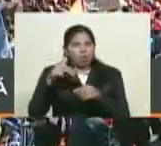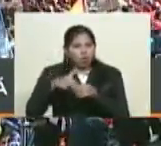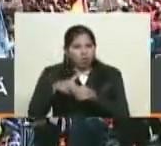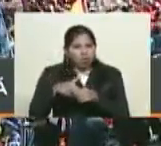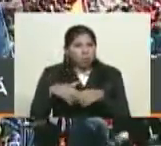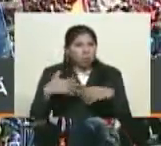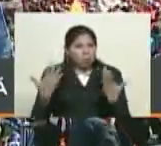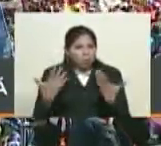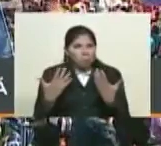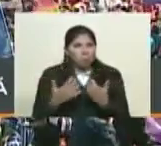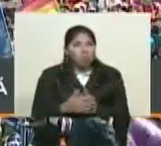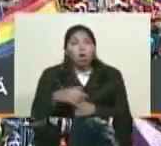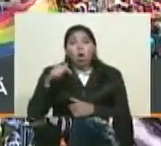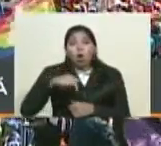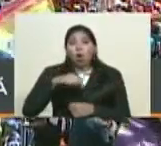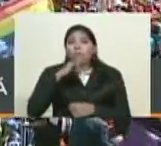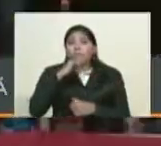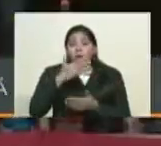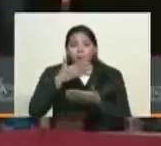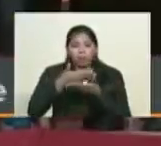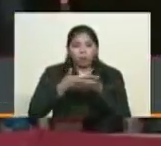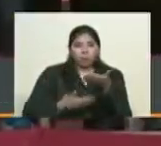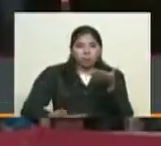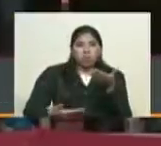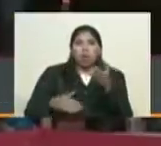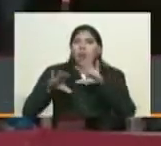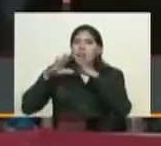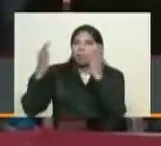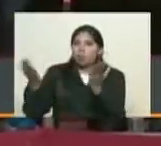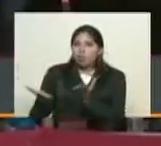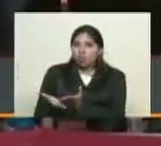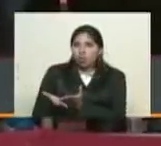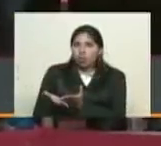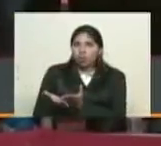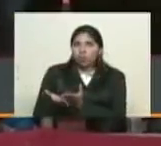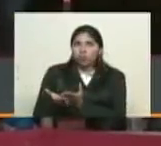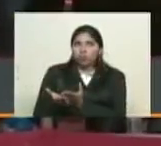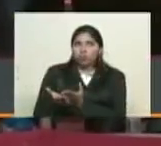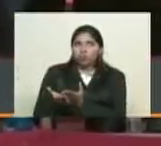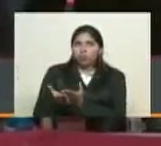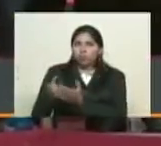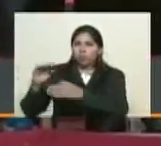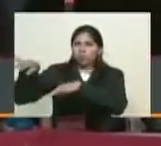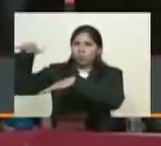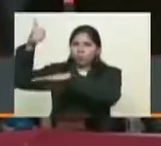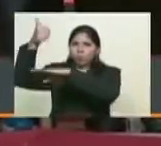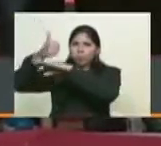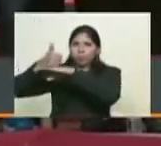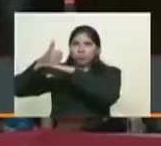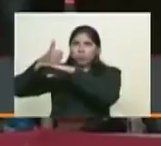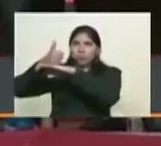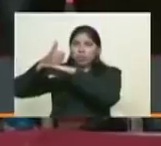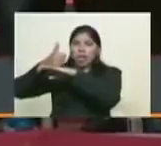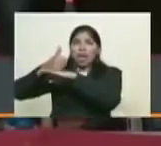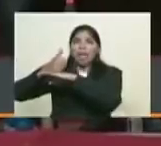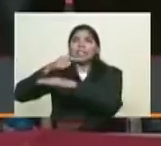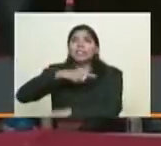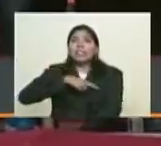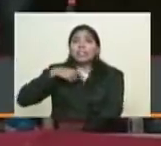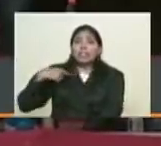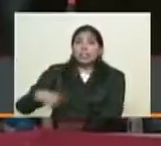Hoy salió un informe mundial de la principal agencia financiera de China,